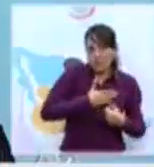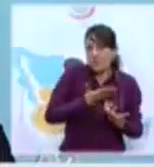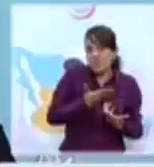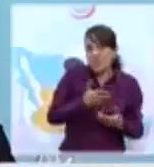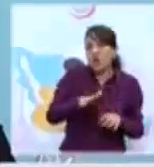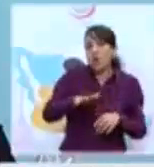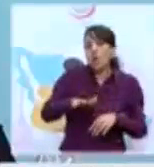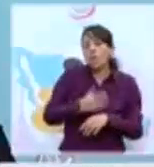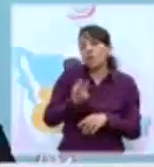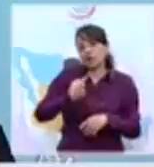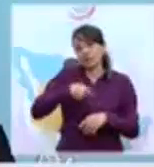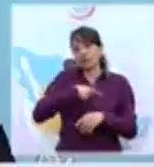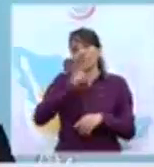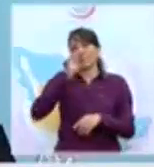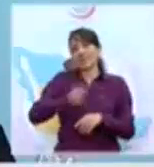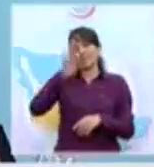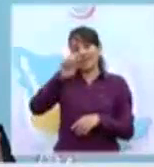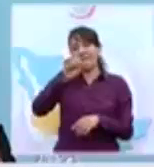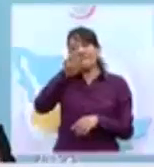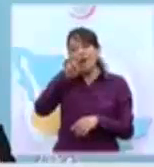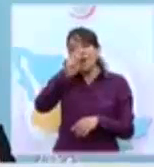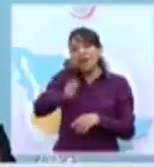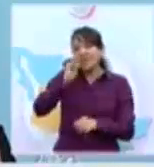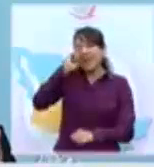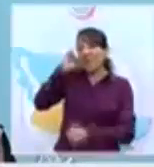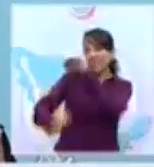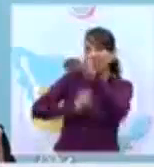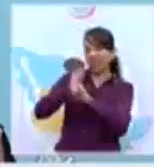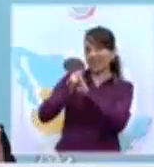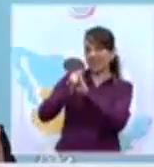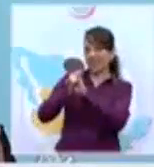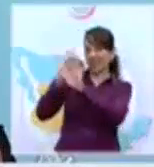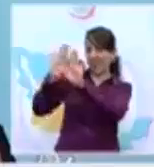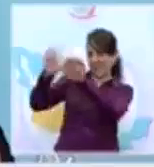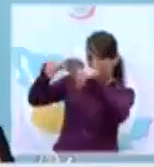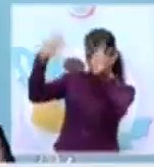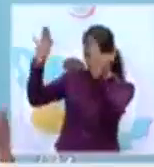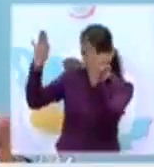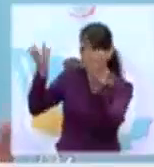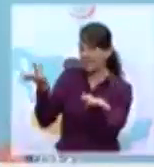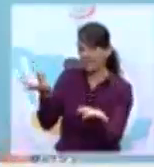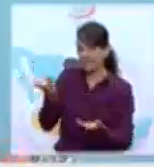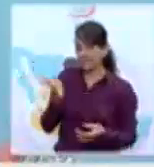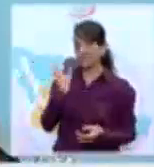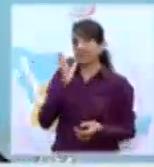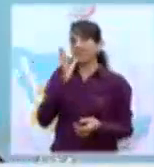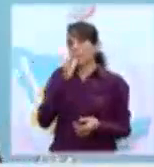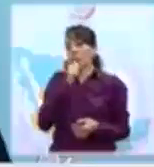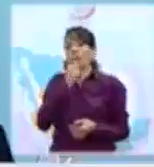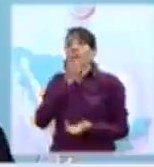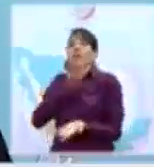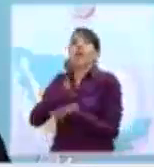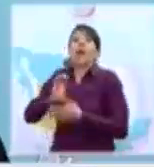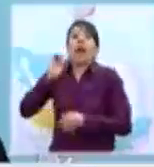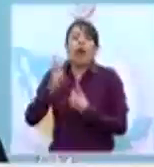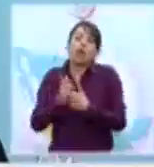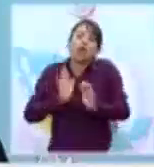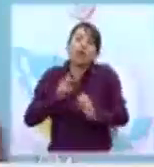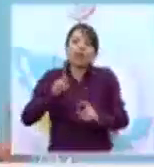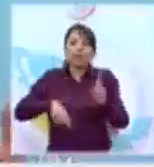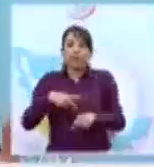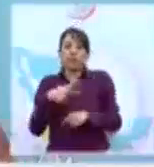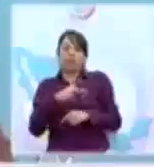de instancia internacional, pero porque digamos eso ya depende del propio Estado, ¿no?, de